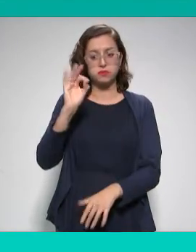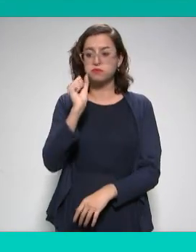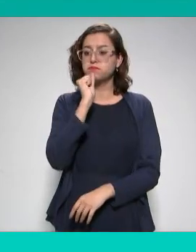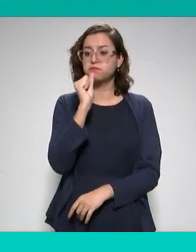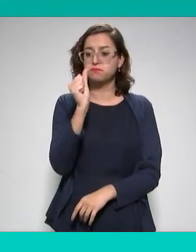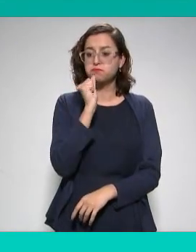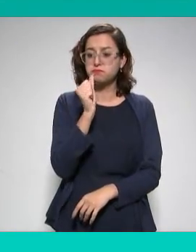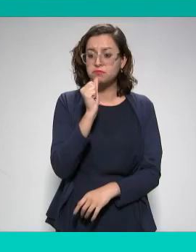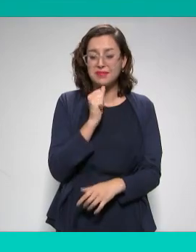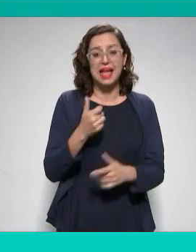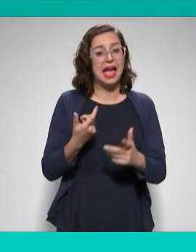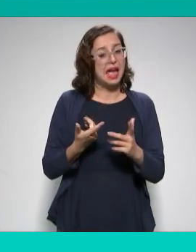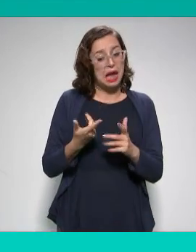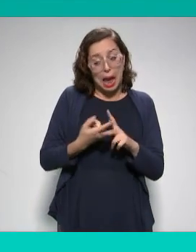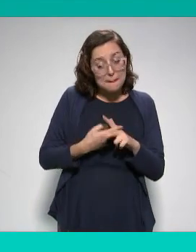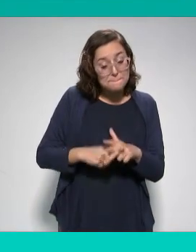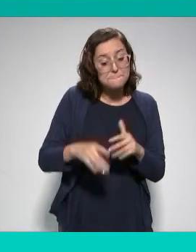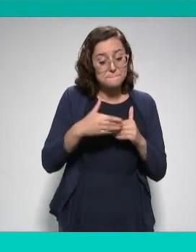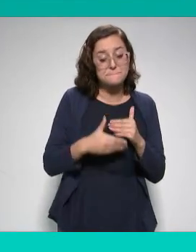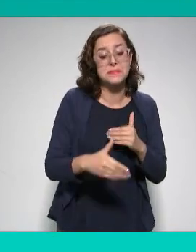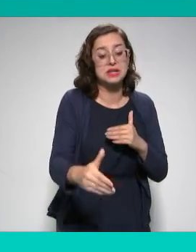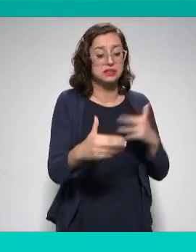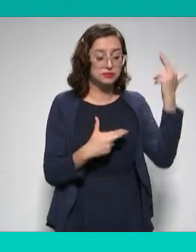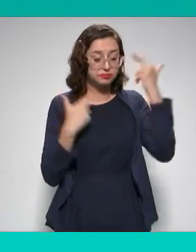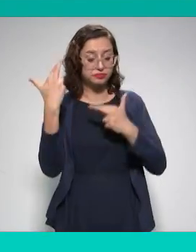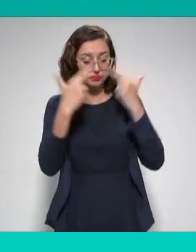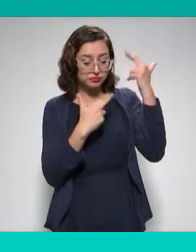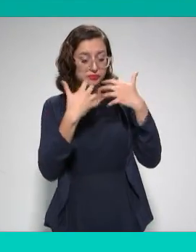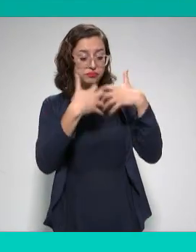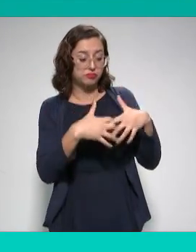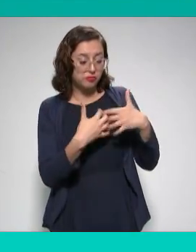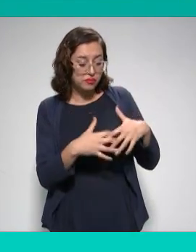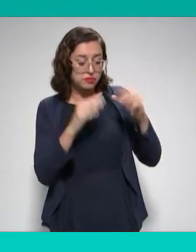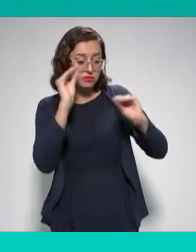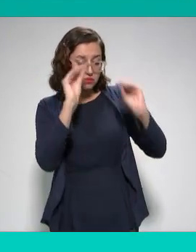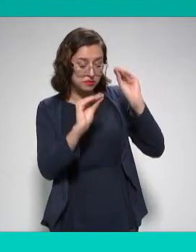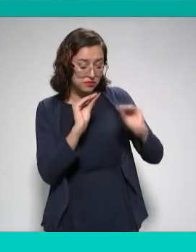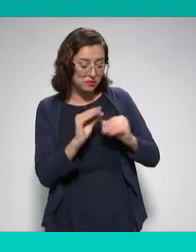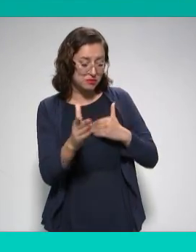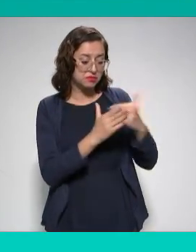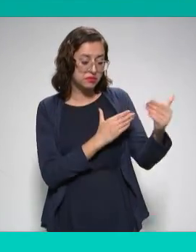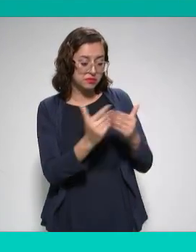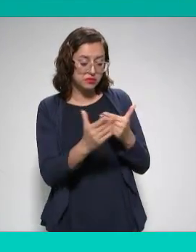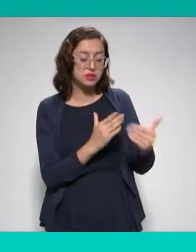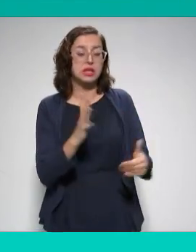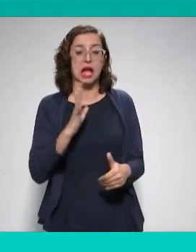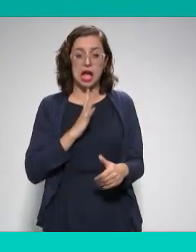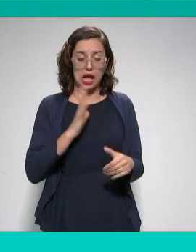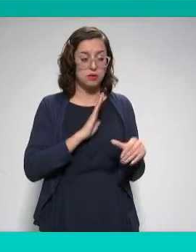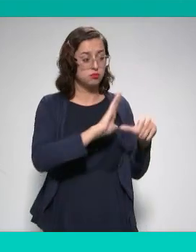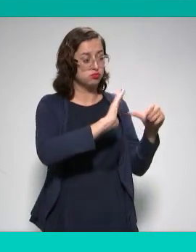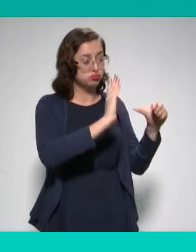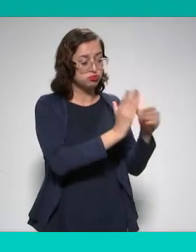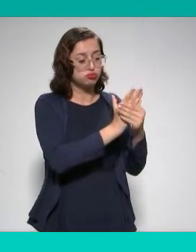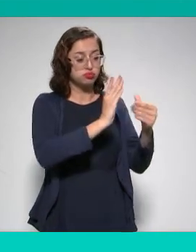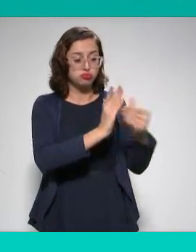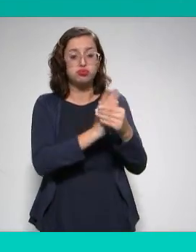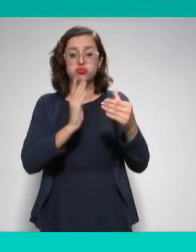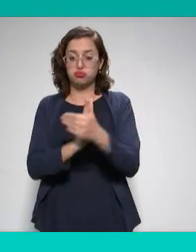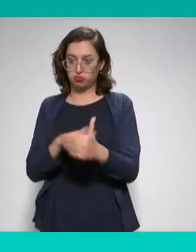estaban siendo procesados y validados con lo que poseen las autoridades competentes con la finalidad de generar